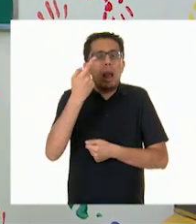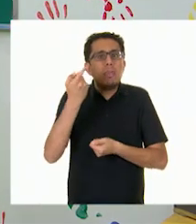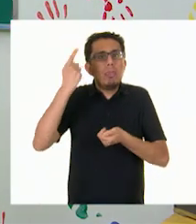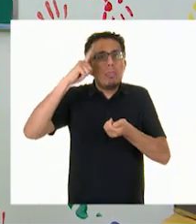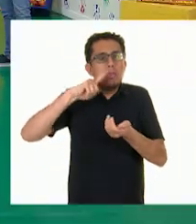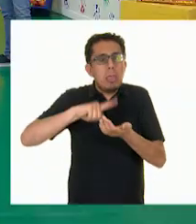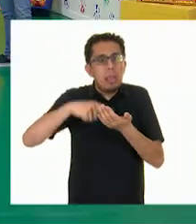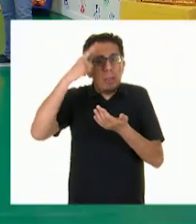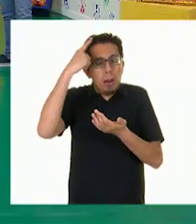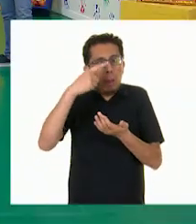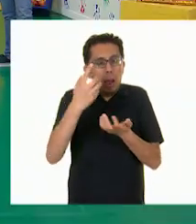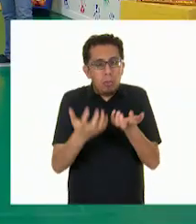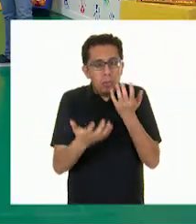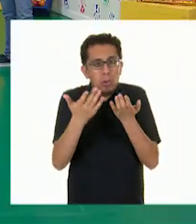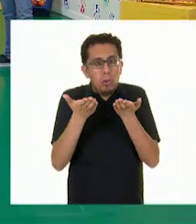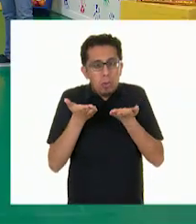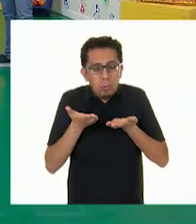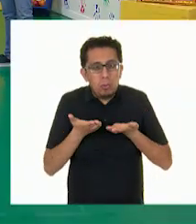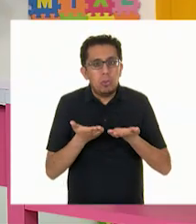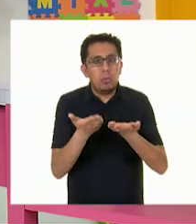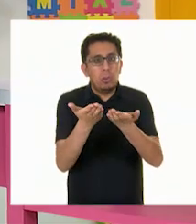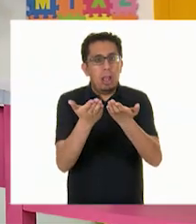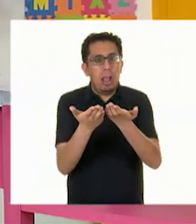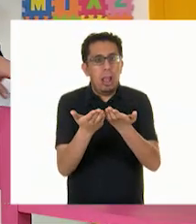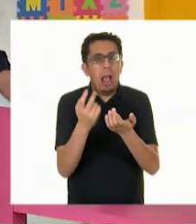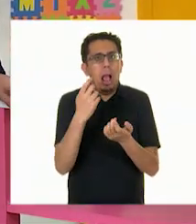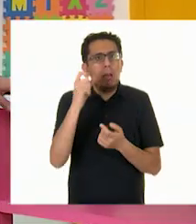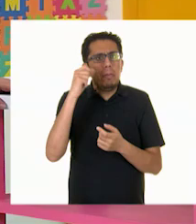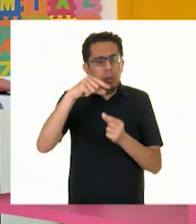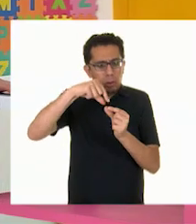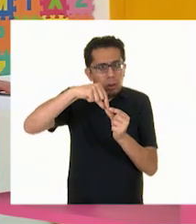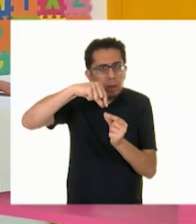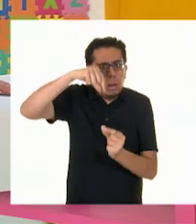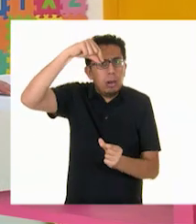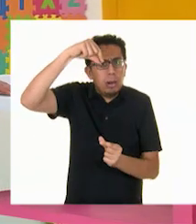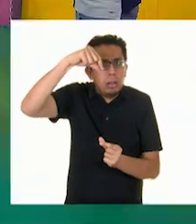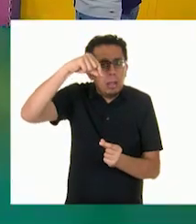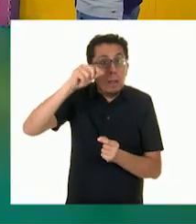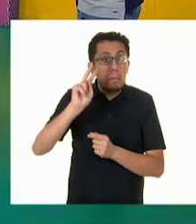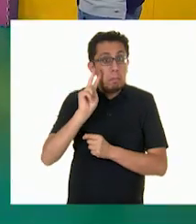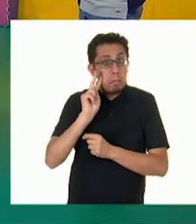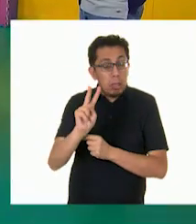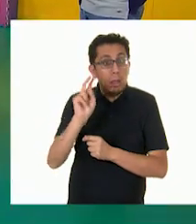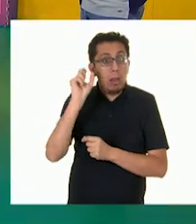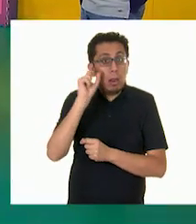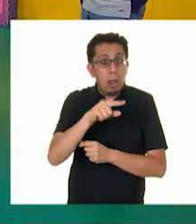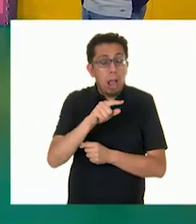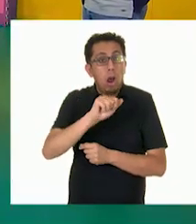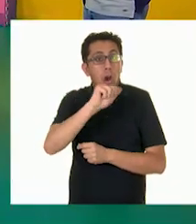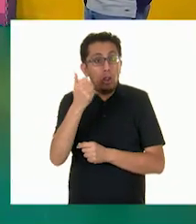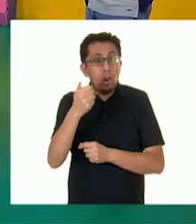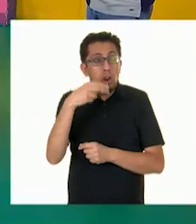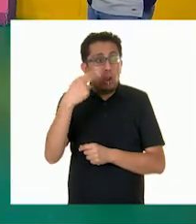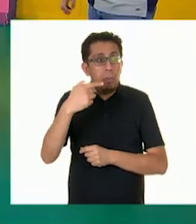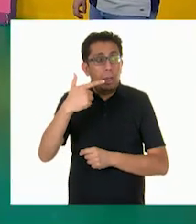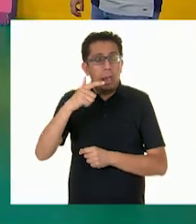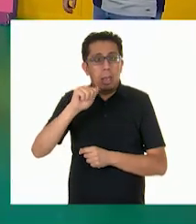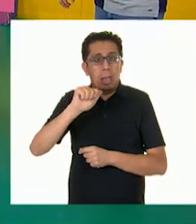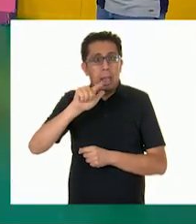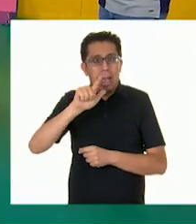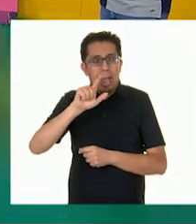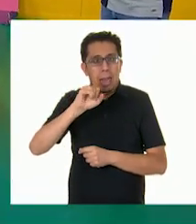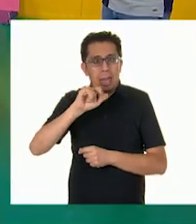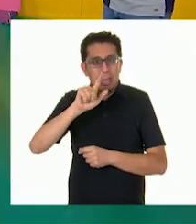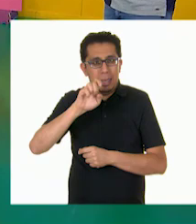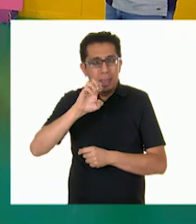de metal y entonces se movían las plaquitas y por eso nos Pero daban era la también largo. Sí. Pero ¿viste también el termómetro de Galileo? ¡Ay, qué